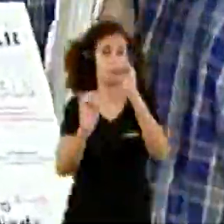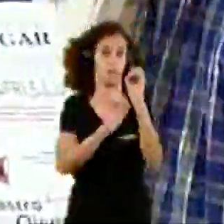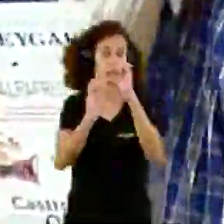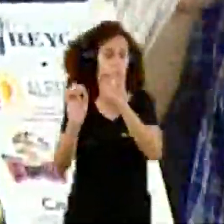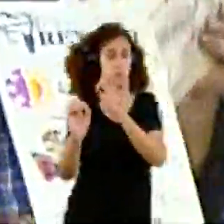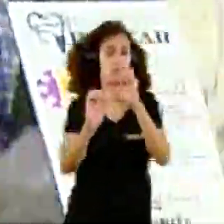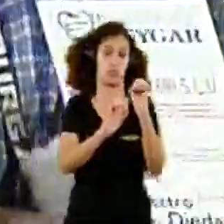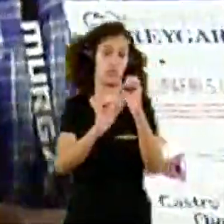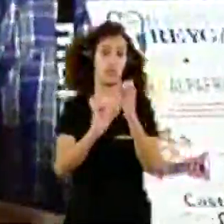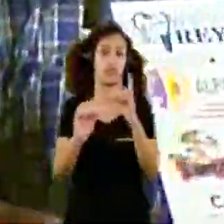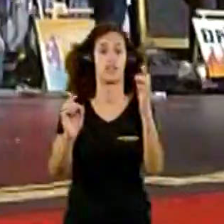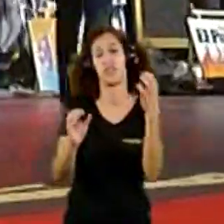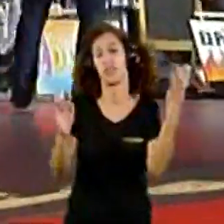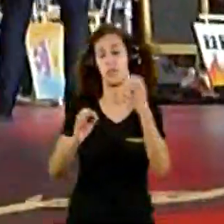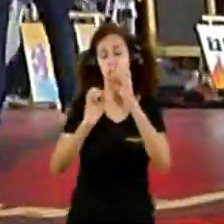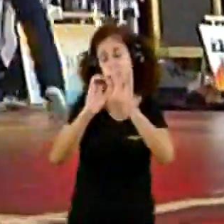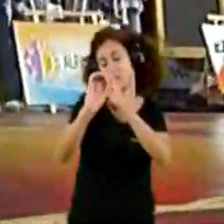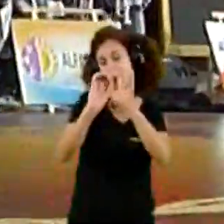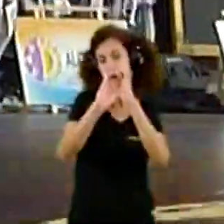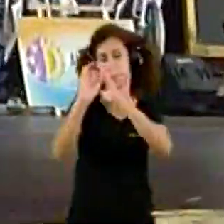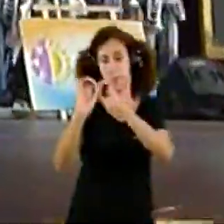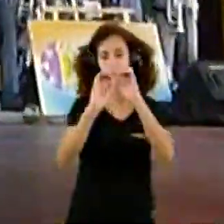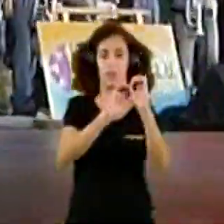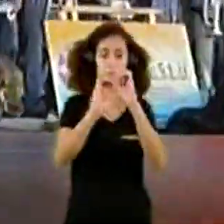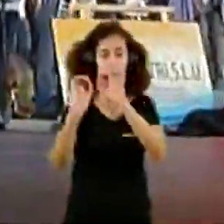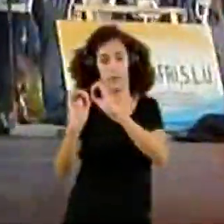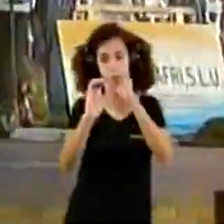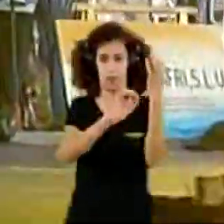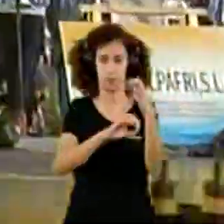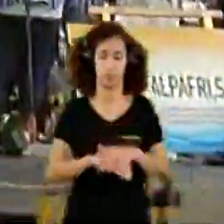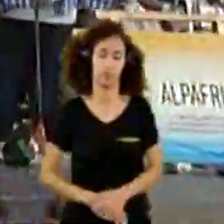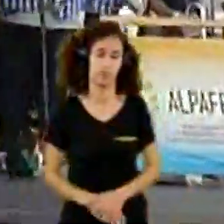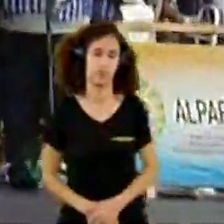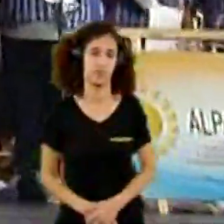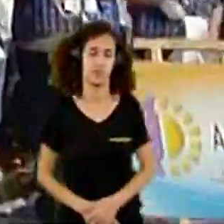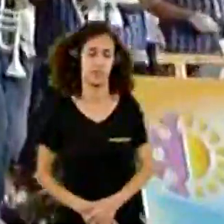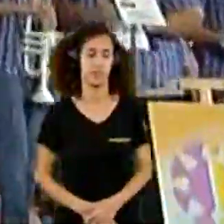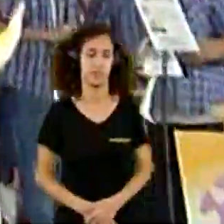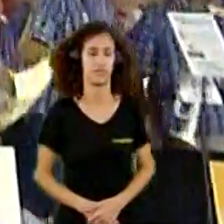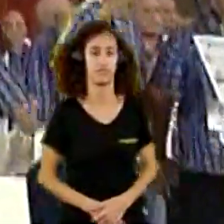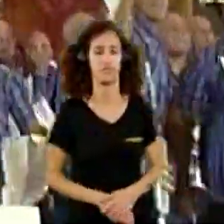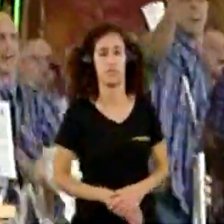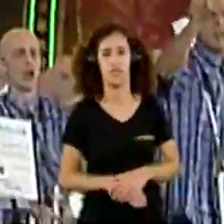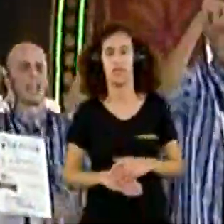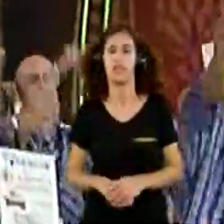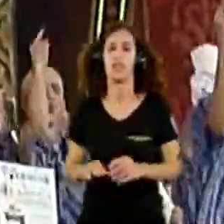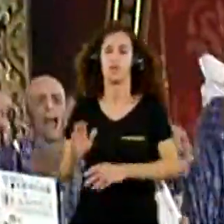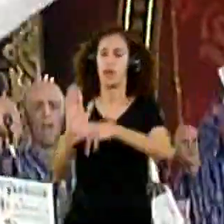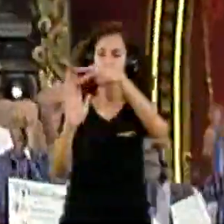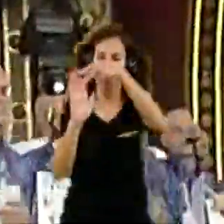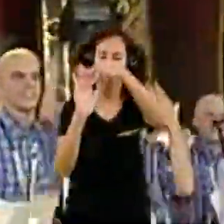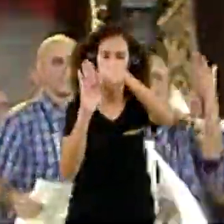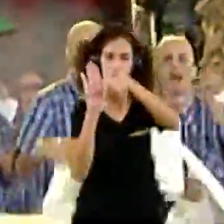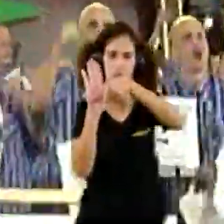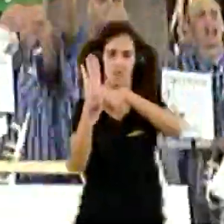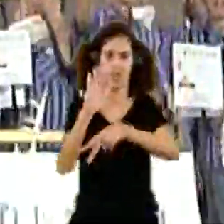bonito no vale solo con el pito, no vale solo con el pito. Tanta pase y apartado que ni el jurado